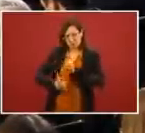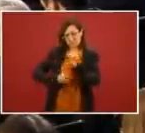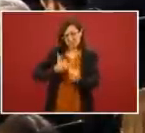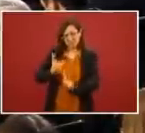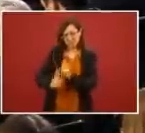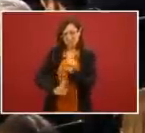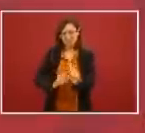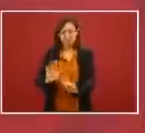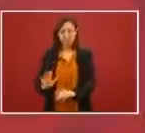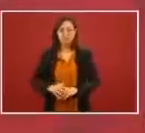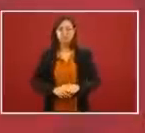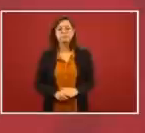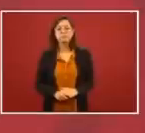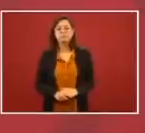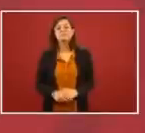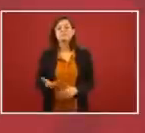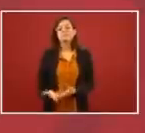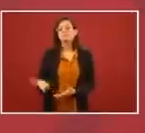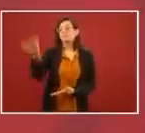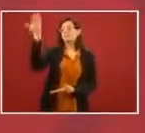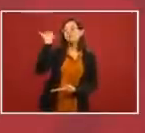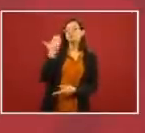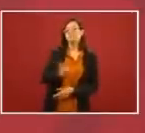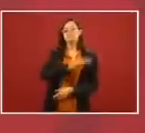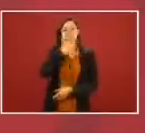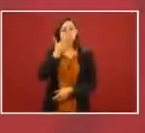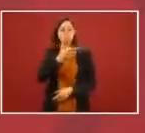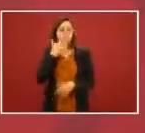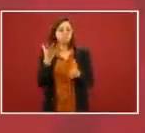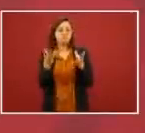Entonces sí había mucha condonación de impuestos.